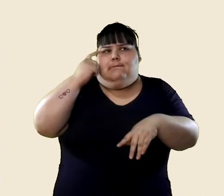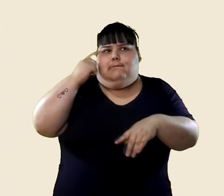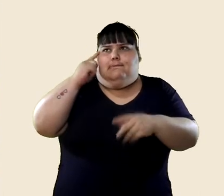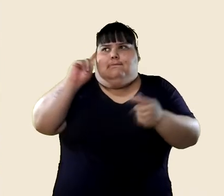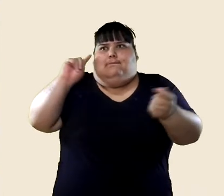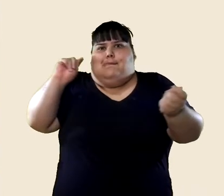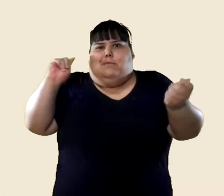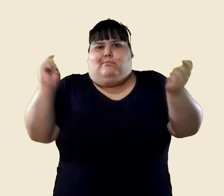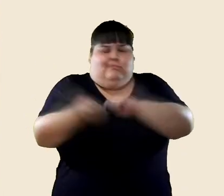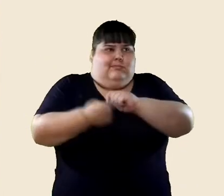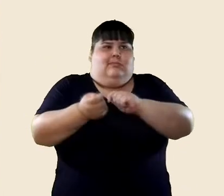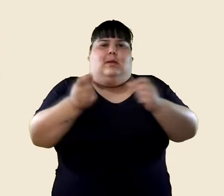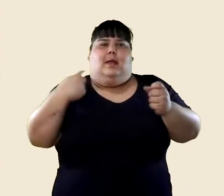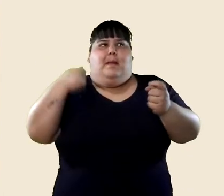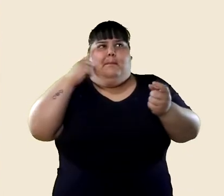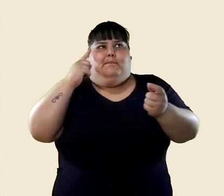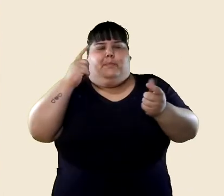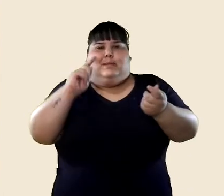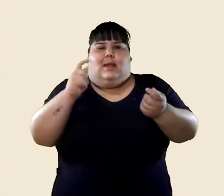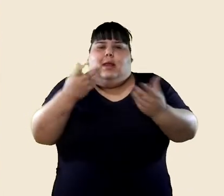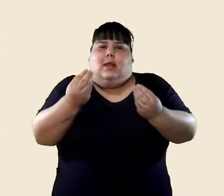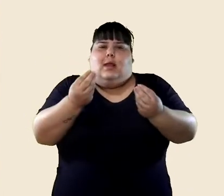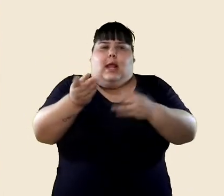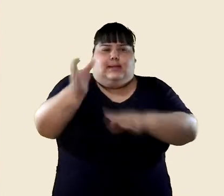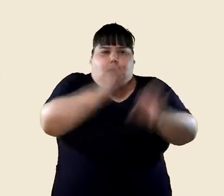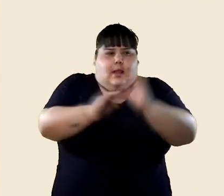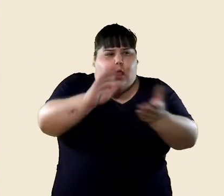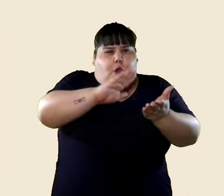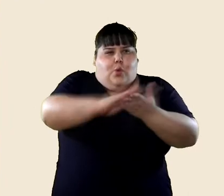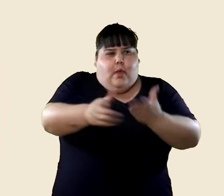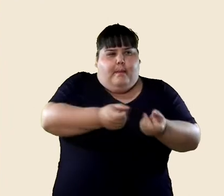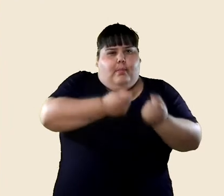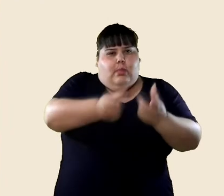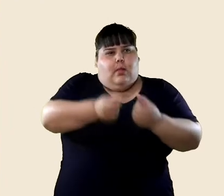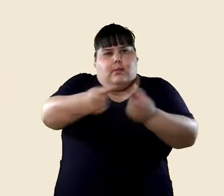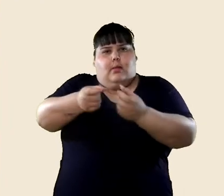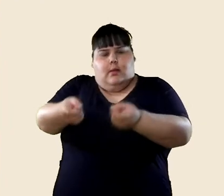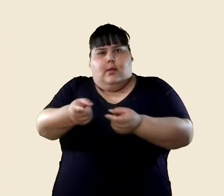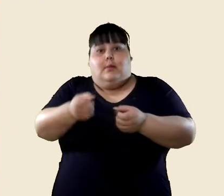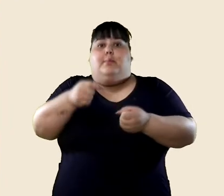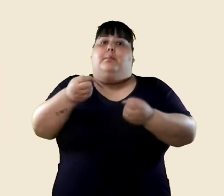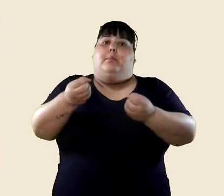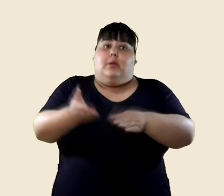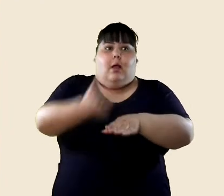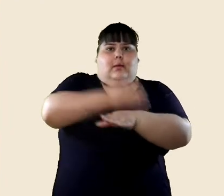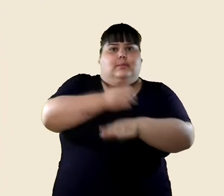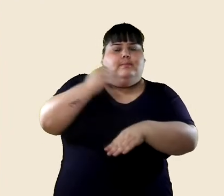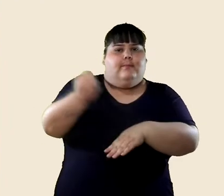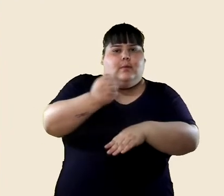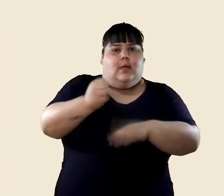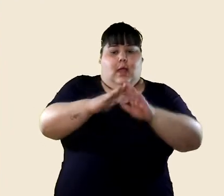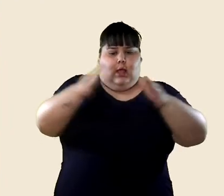como reprogramarnos y empezar a pensar nuevamente qué estrategias nuevas darnos. Entonces, por eso es fundamental que desde salud